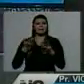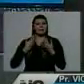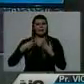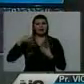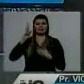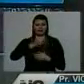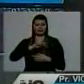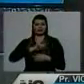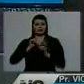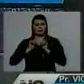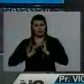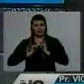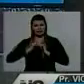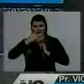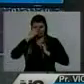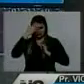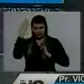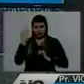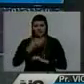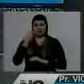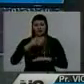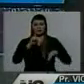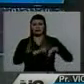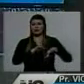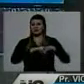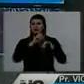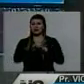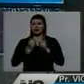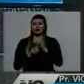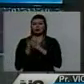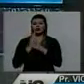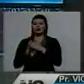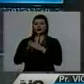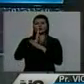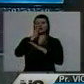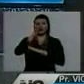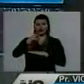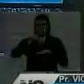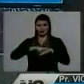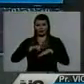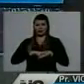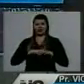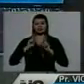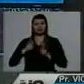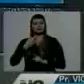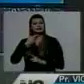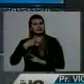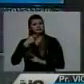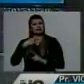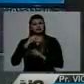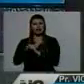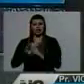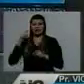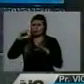ansiosos de que realmente nuestro país sea conducido por un nuevo rumbo. Estamos ansiosos de profundos